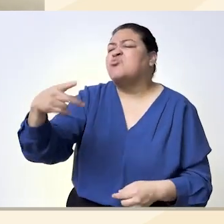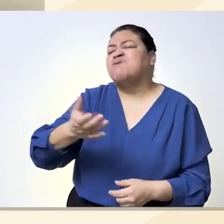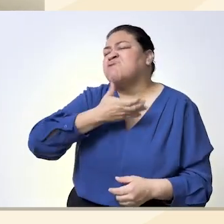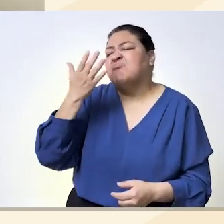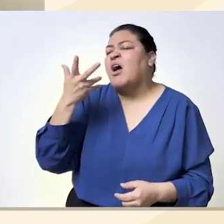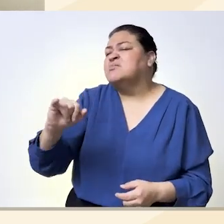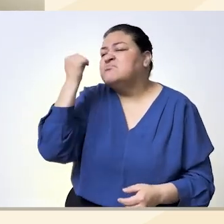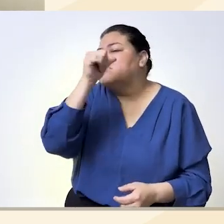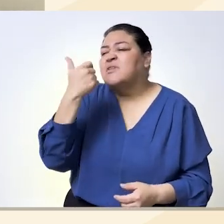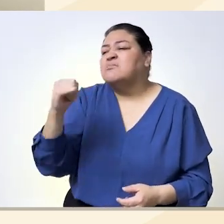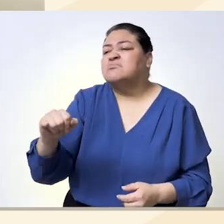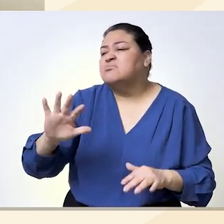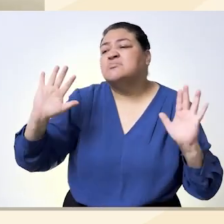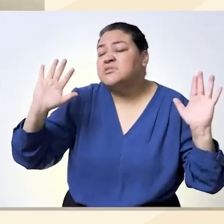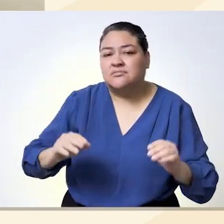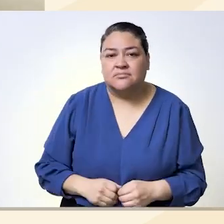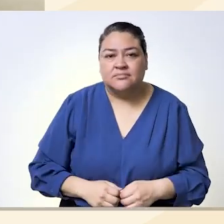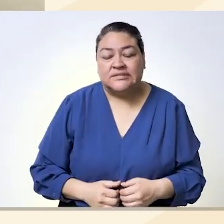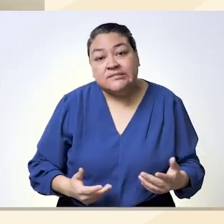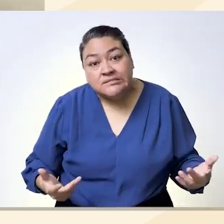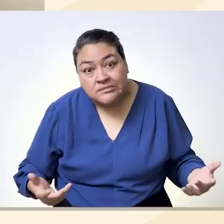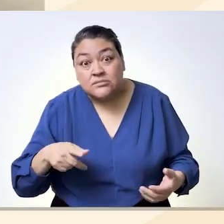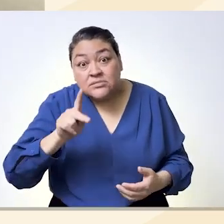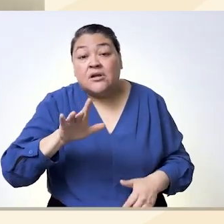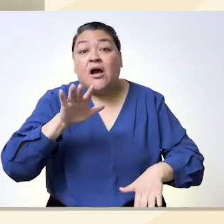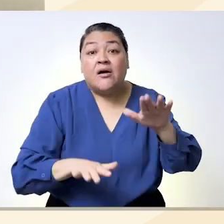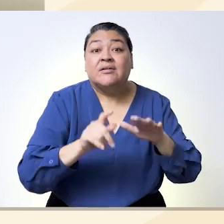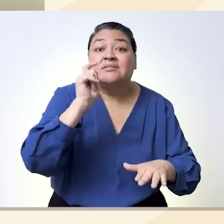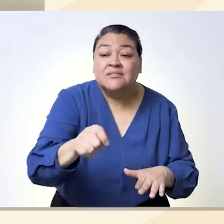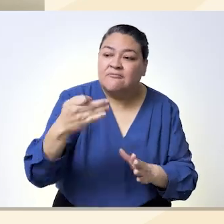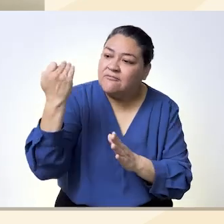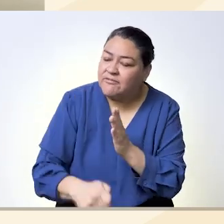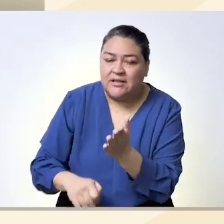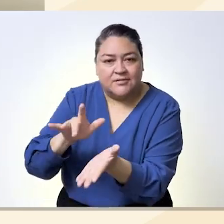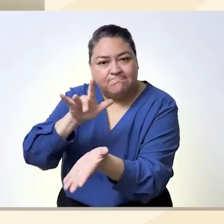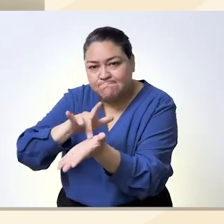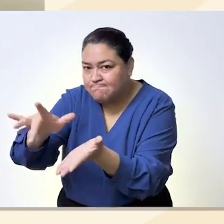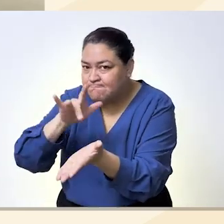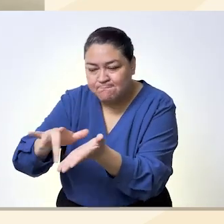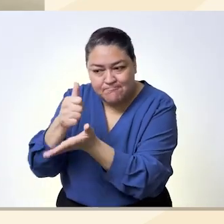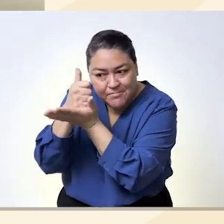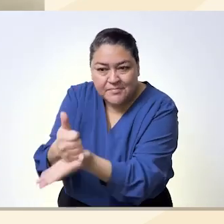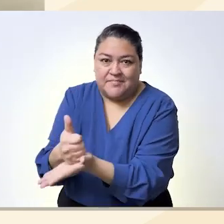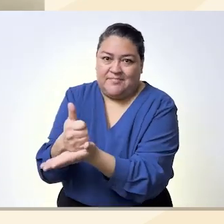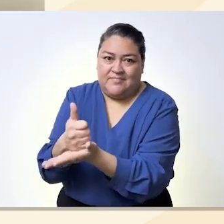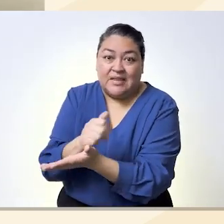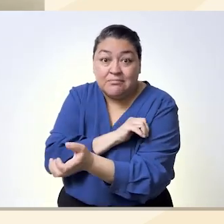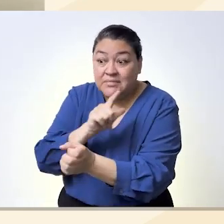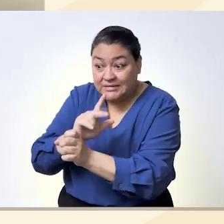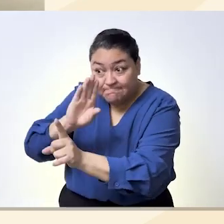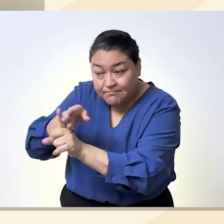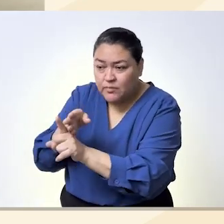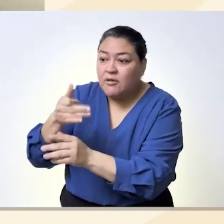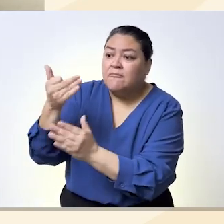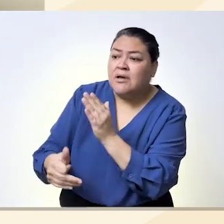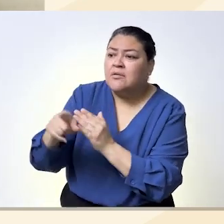es porque eres autista. Y entonces perdemos la oportunidad de brindar apoyos